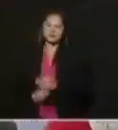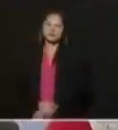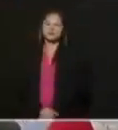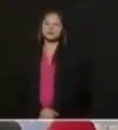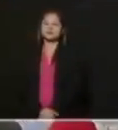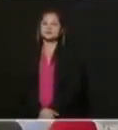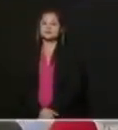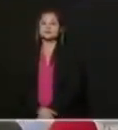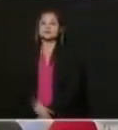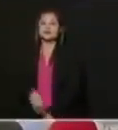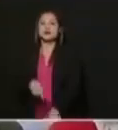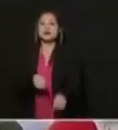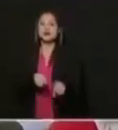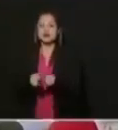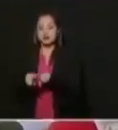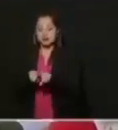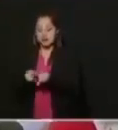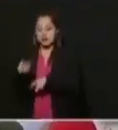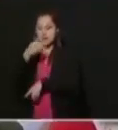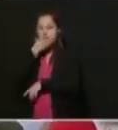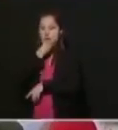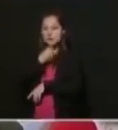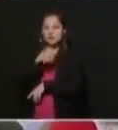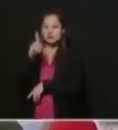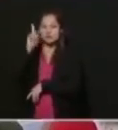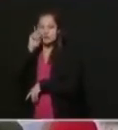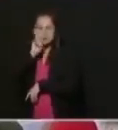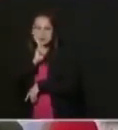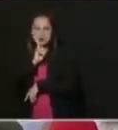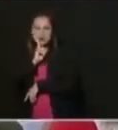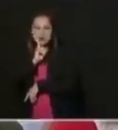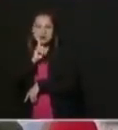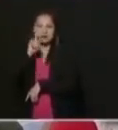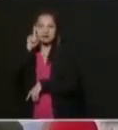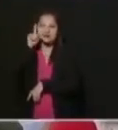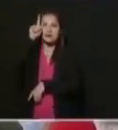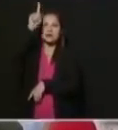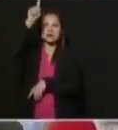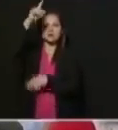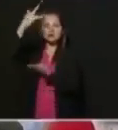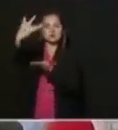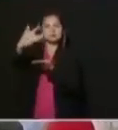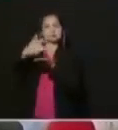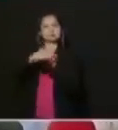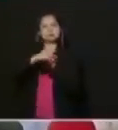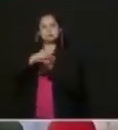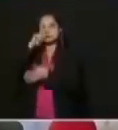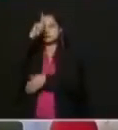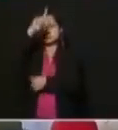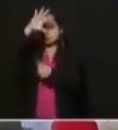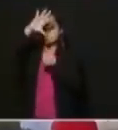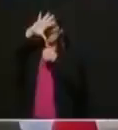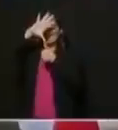Hermanos y hermanas que están allá nos mandan su apoyo desde Norteamérica.